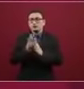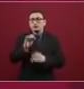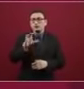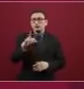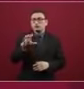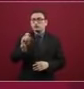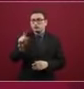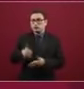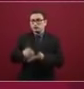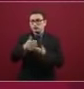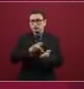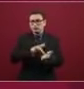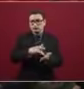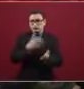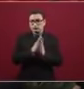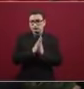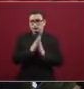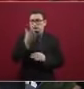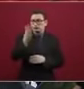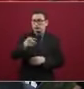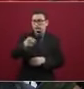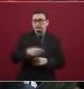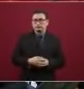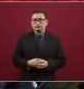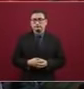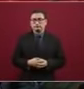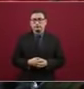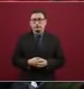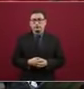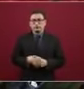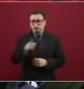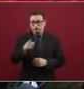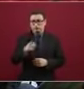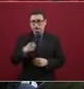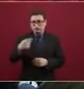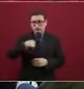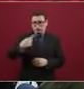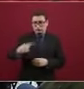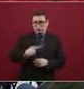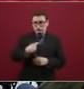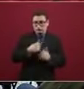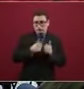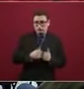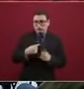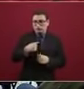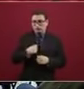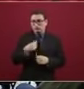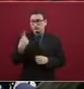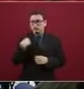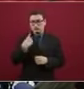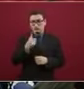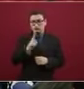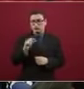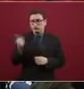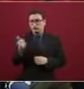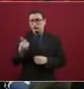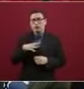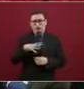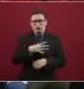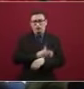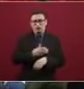la… Adelante, por favor, allá. Si es para mí, me quedo aquí en el… Adelante, y si no, están